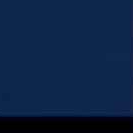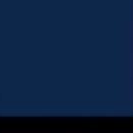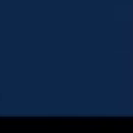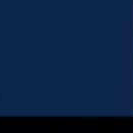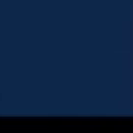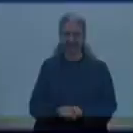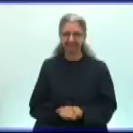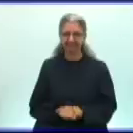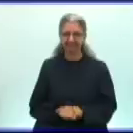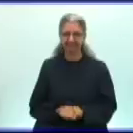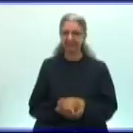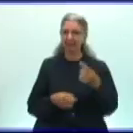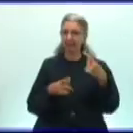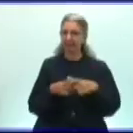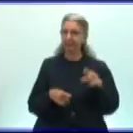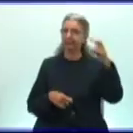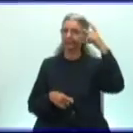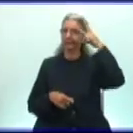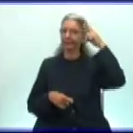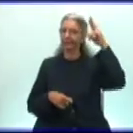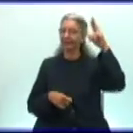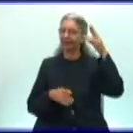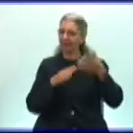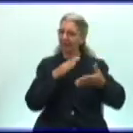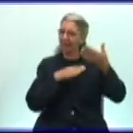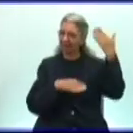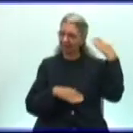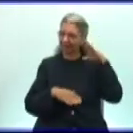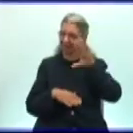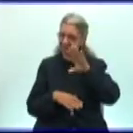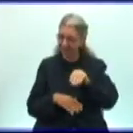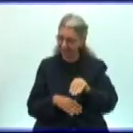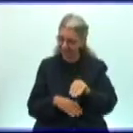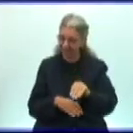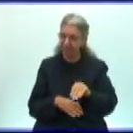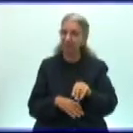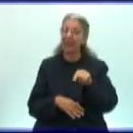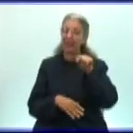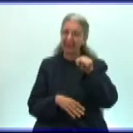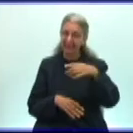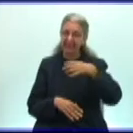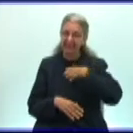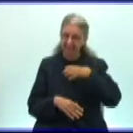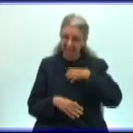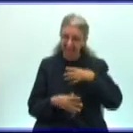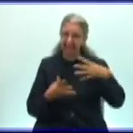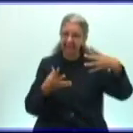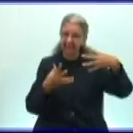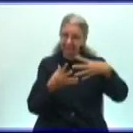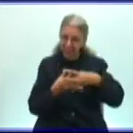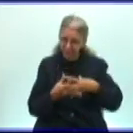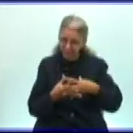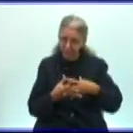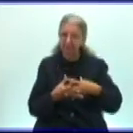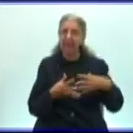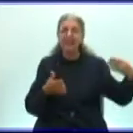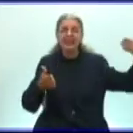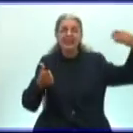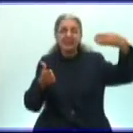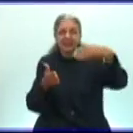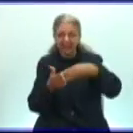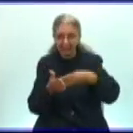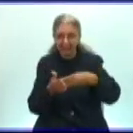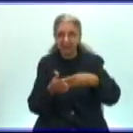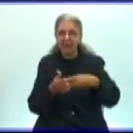Pero recuerden que ya le habíamos planteado anteriormente de que existe una relación de proporcionalidad directa entre la